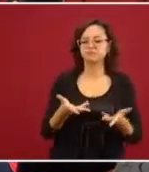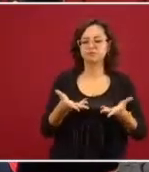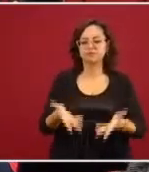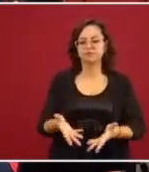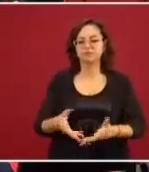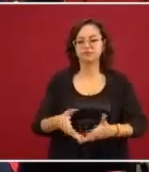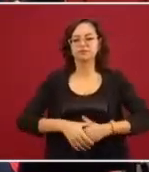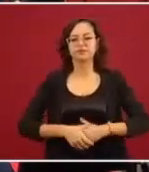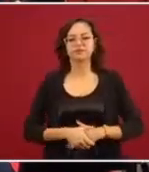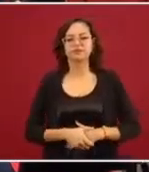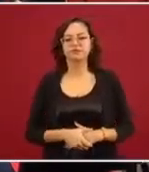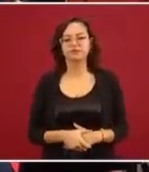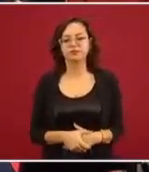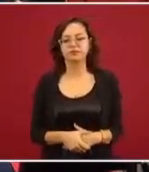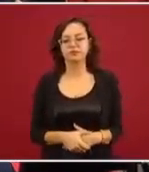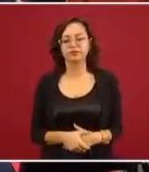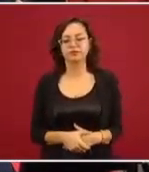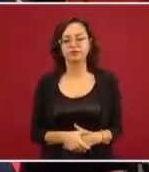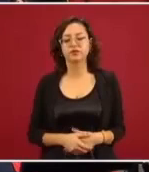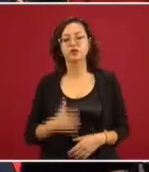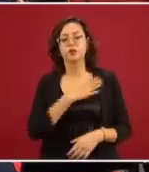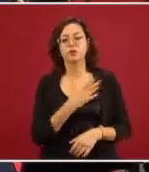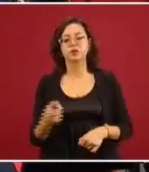Con su permiso, señor presidente, buenos días.